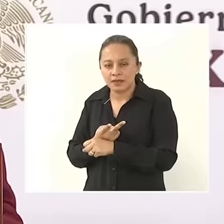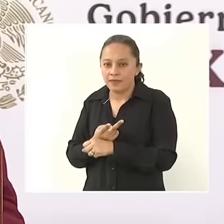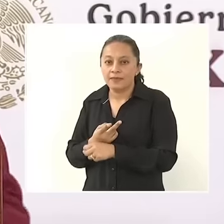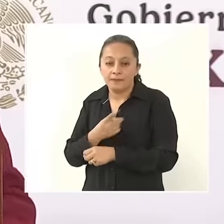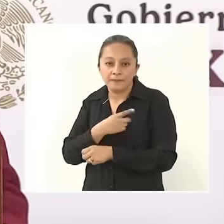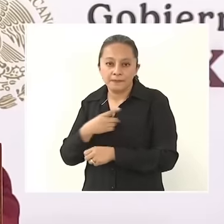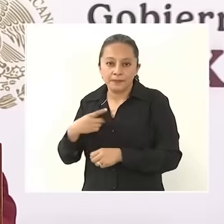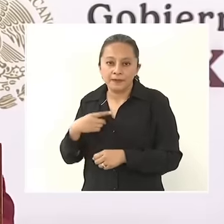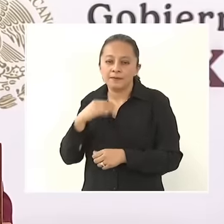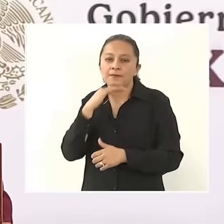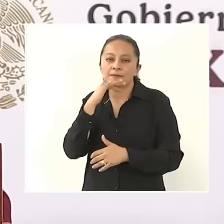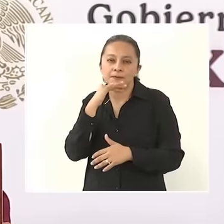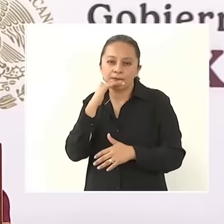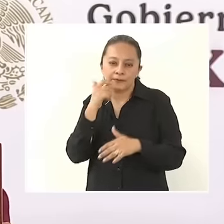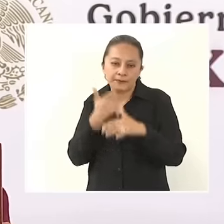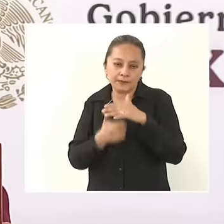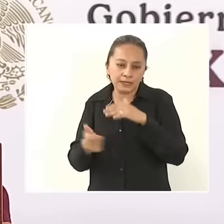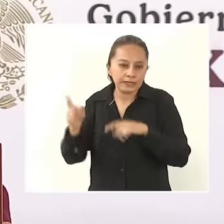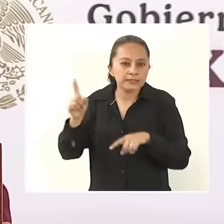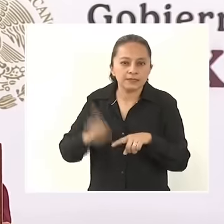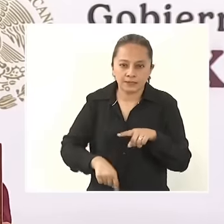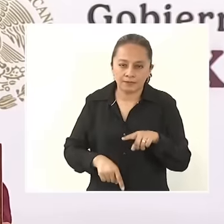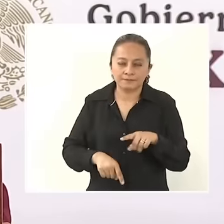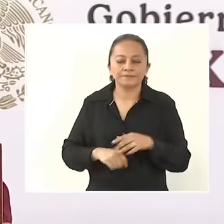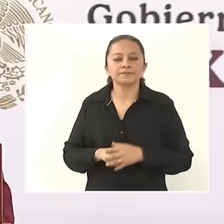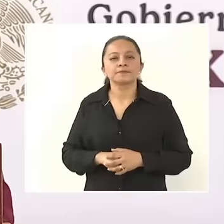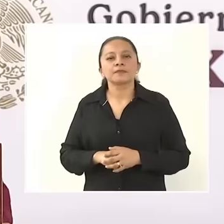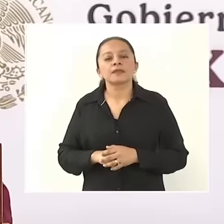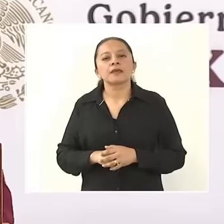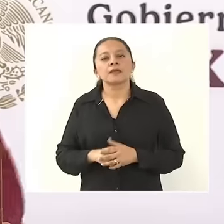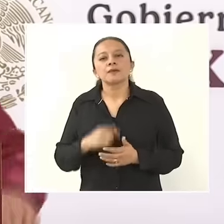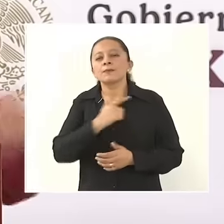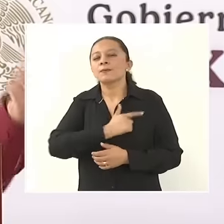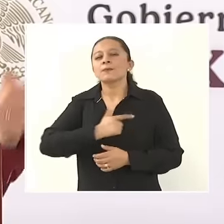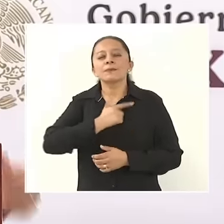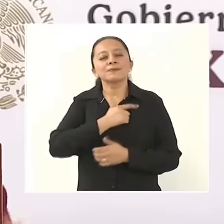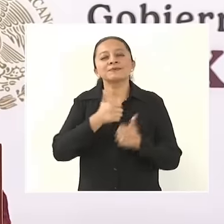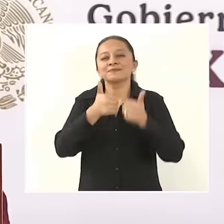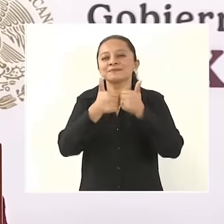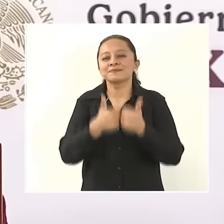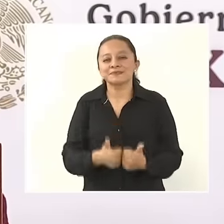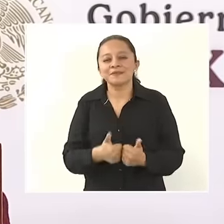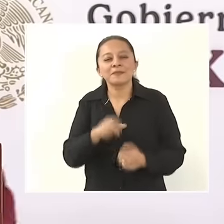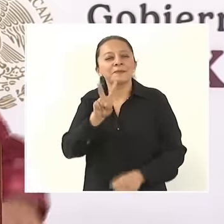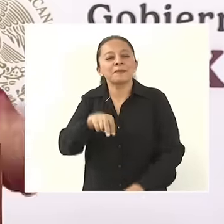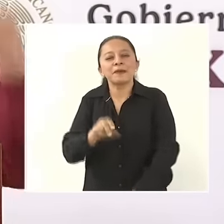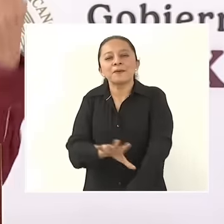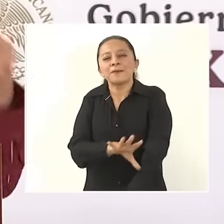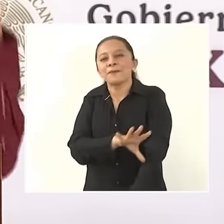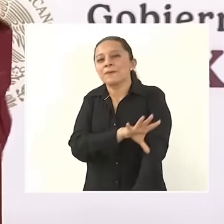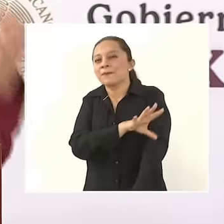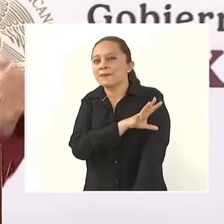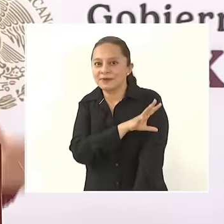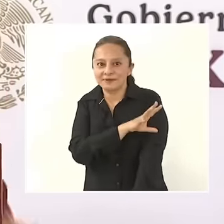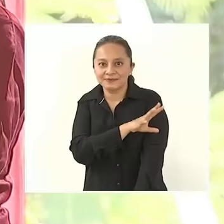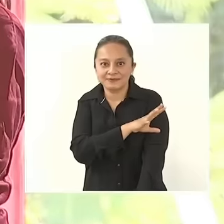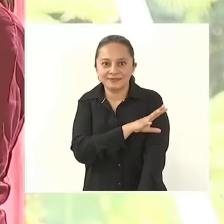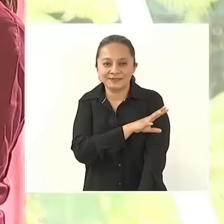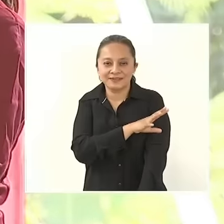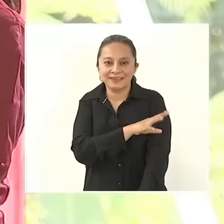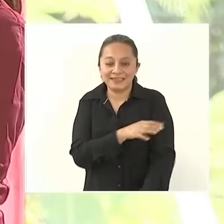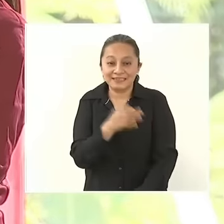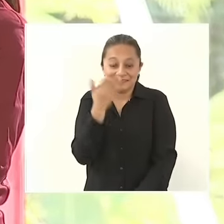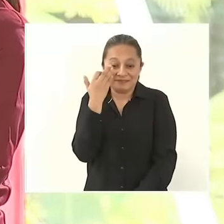privilegios. Me dio mucho gusto estar con todas y con todos ustedes. Estamos muy entusiastas. En efecto, es tiempo